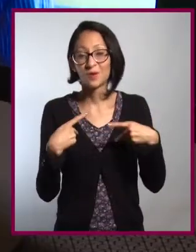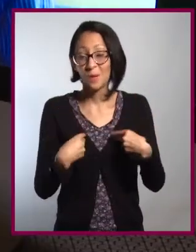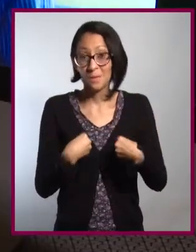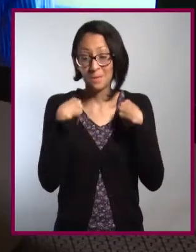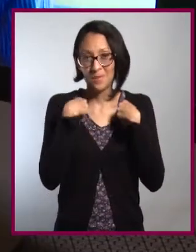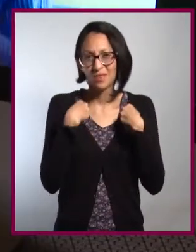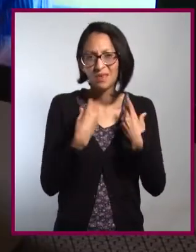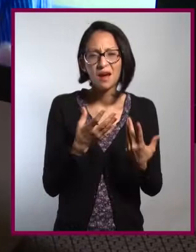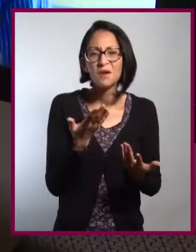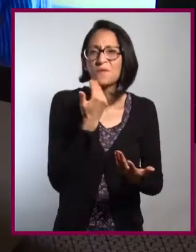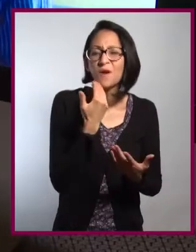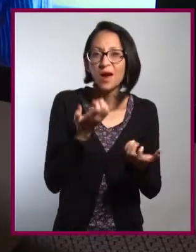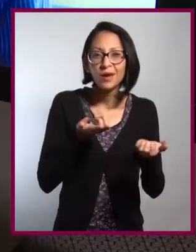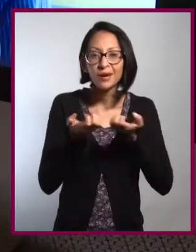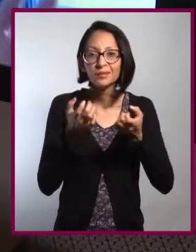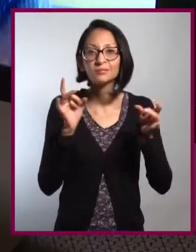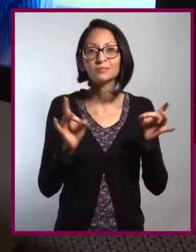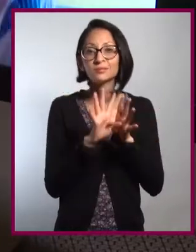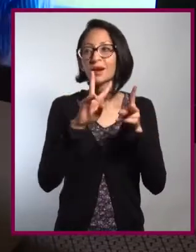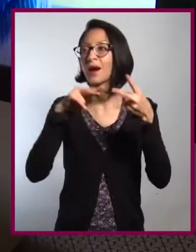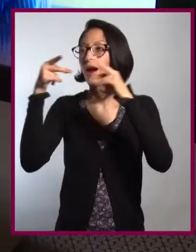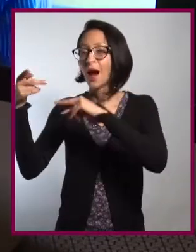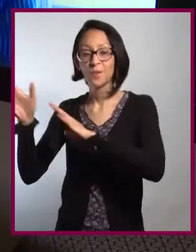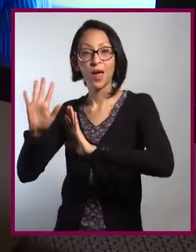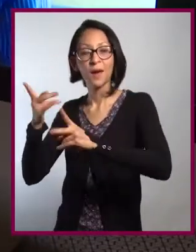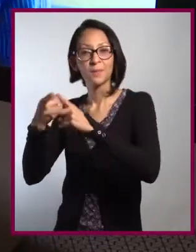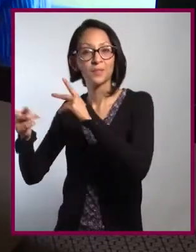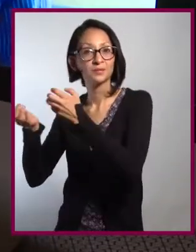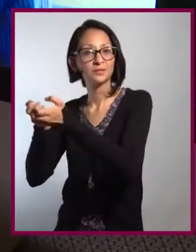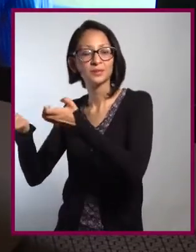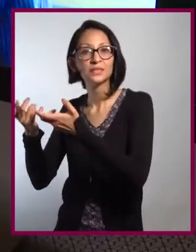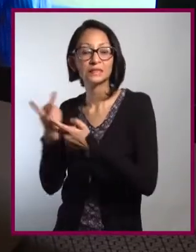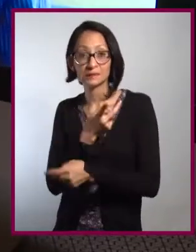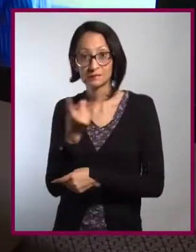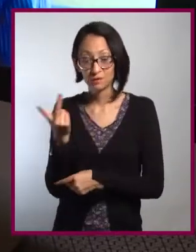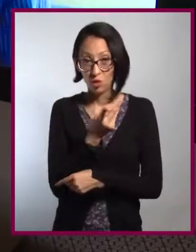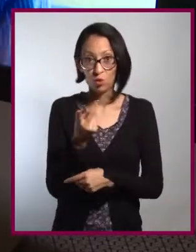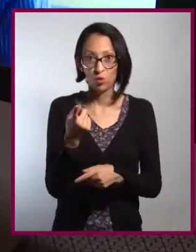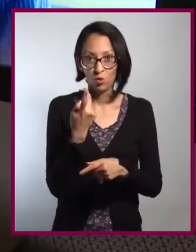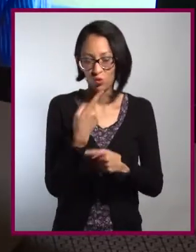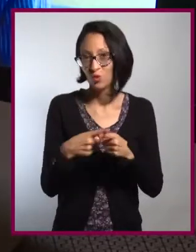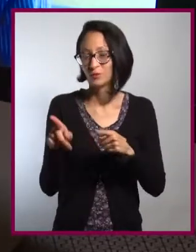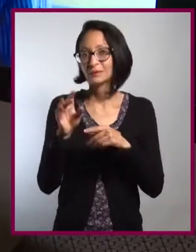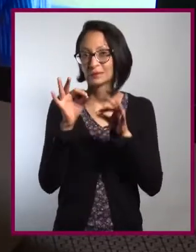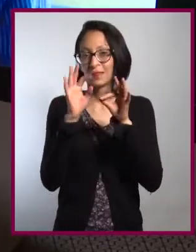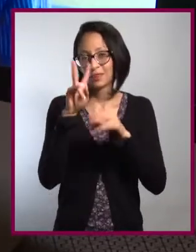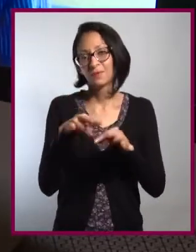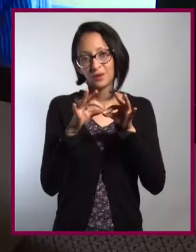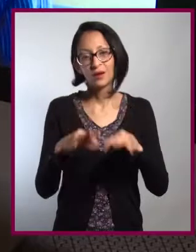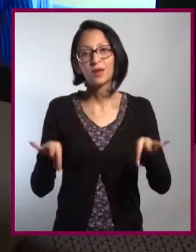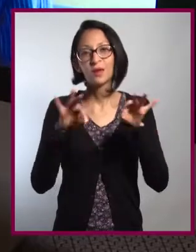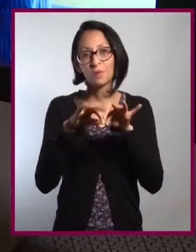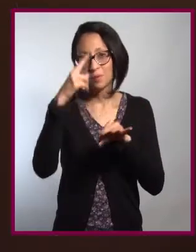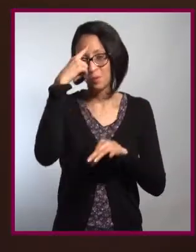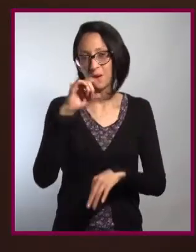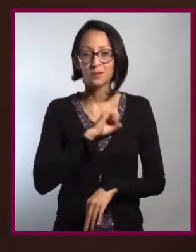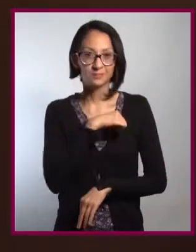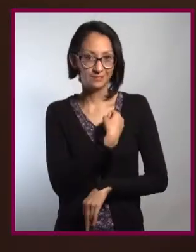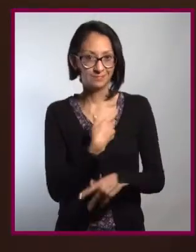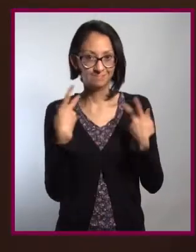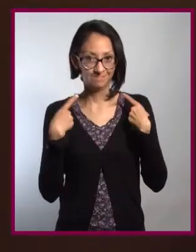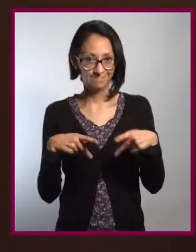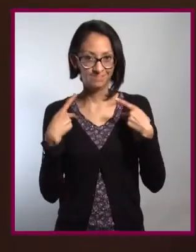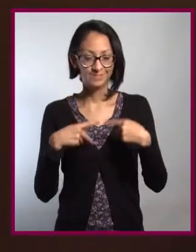de actividades en su rutina habitual. Entonces, estos dos enfoques son importantes siempre en la salud del viajero.